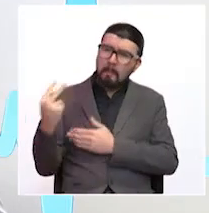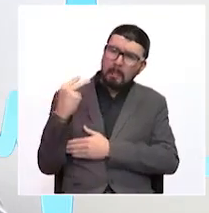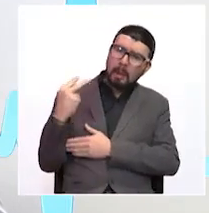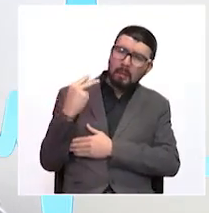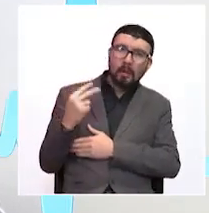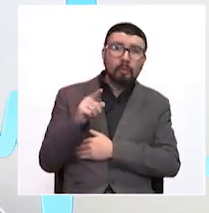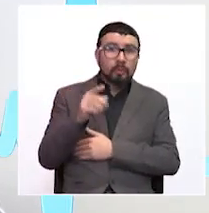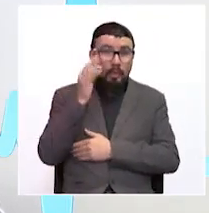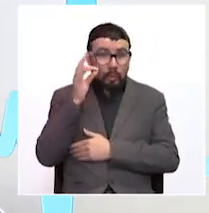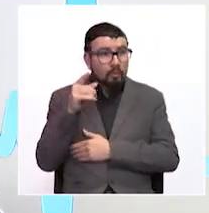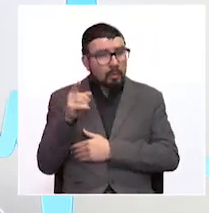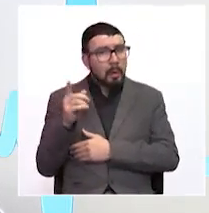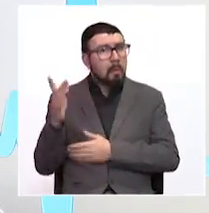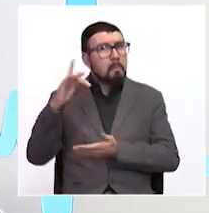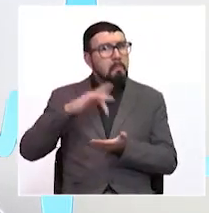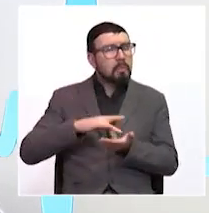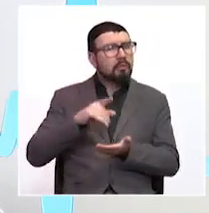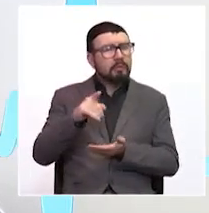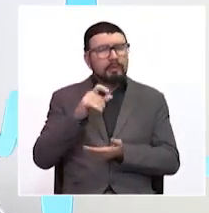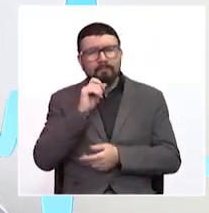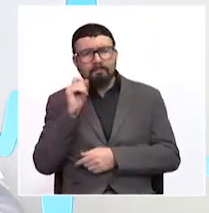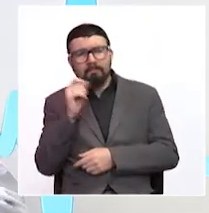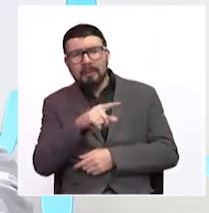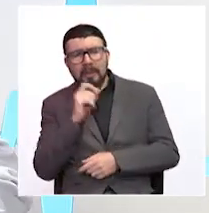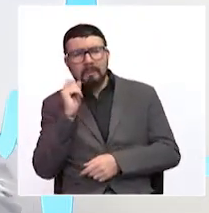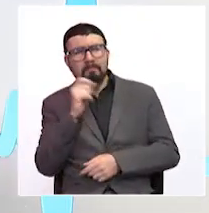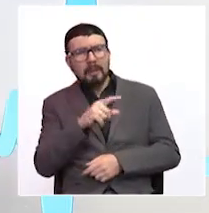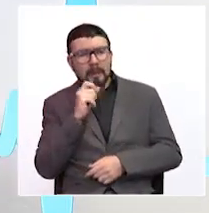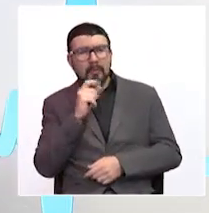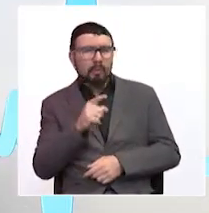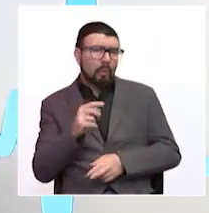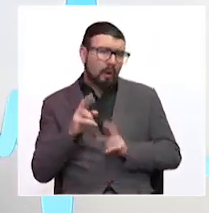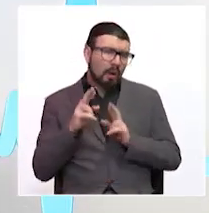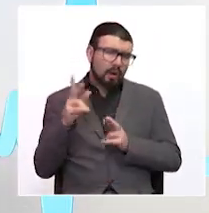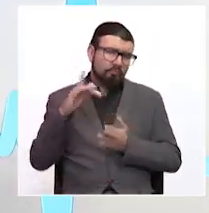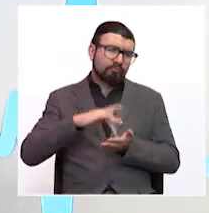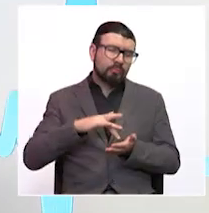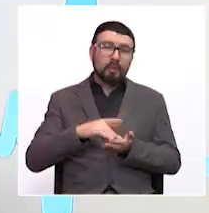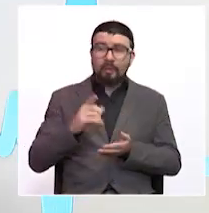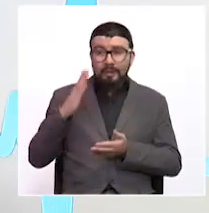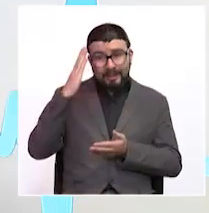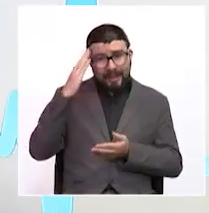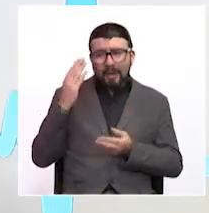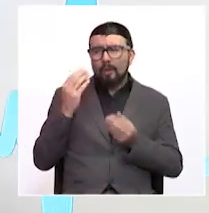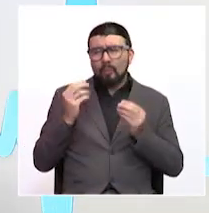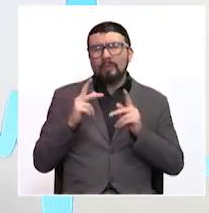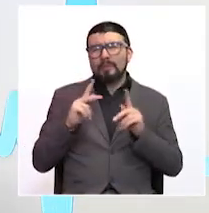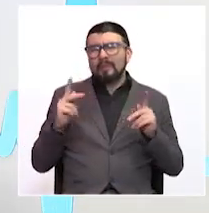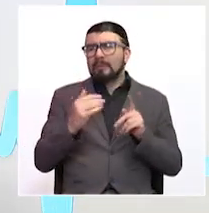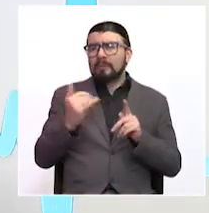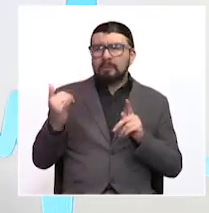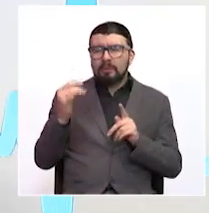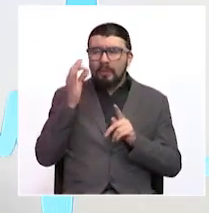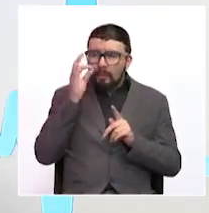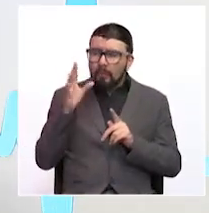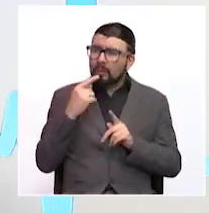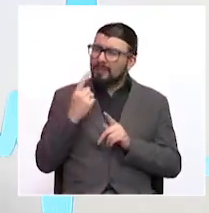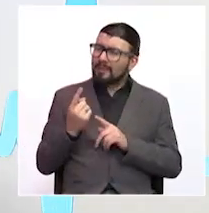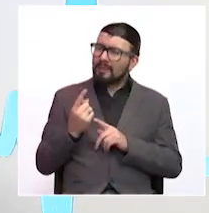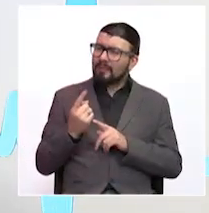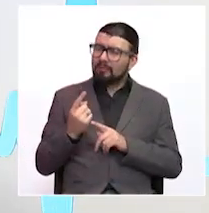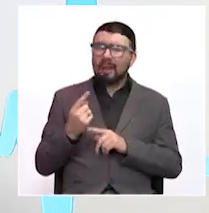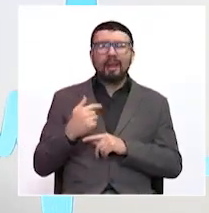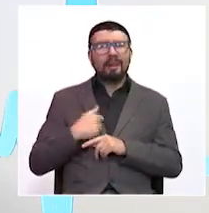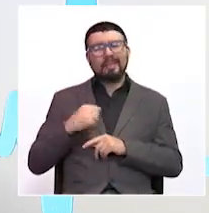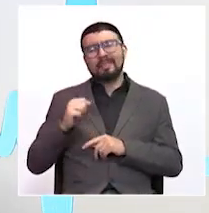de ustedes dejarnos todas sus inquietudes porque sé que muchas personas estarán diciendo si yo